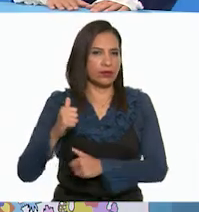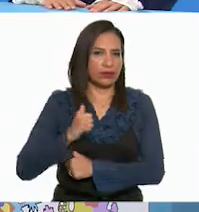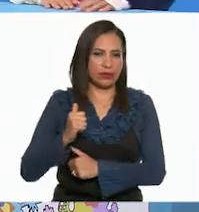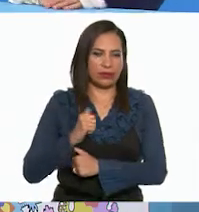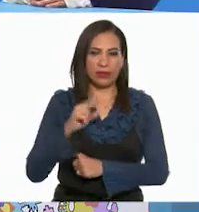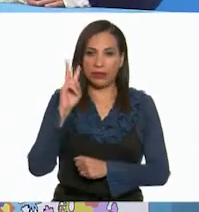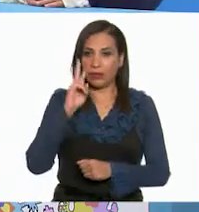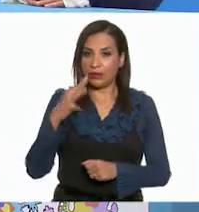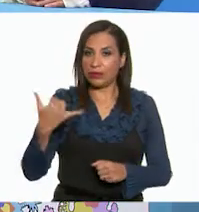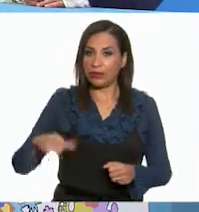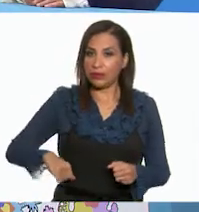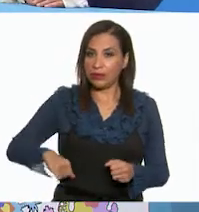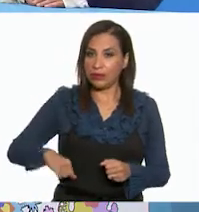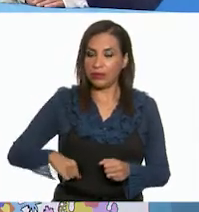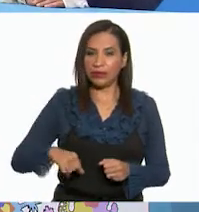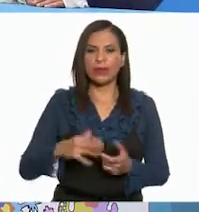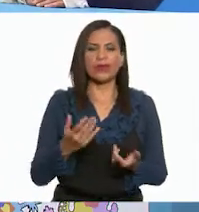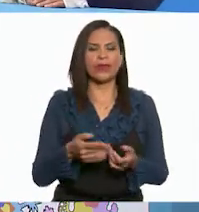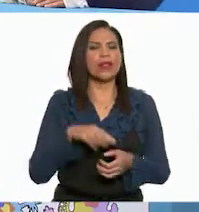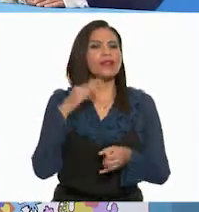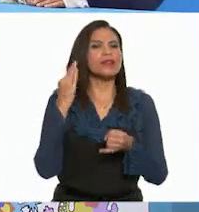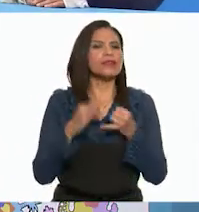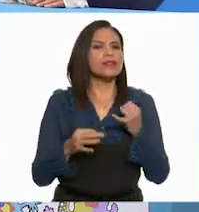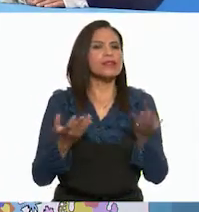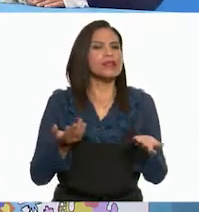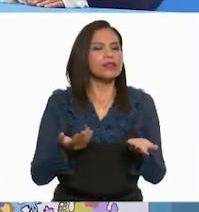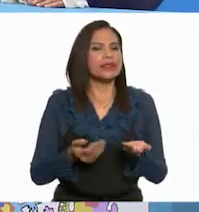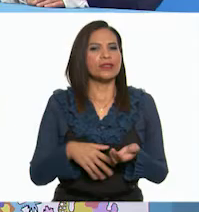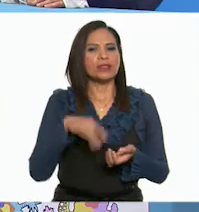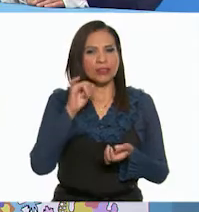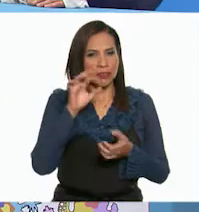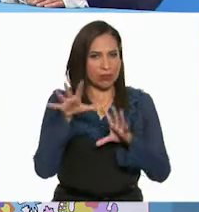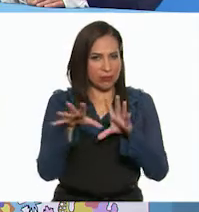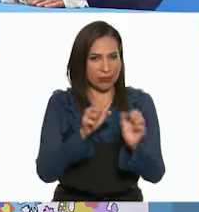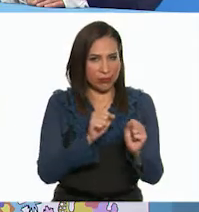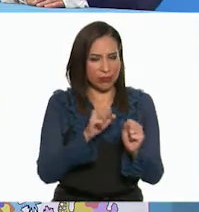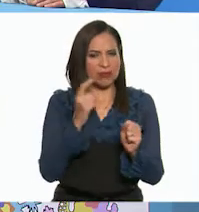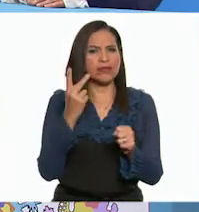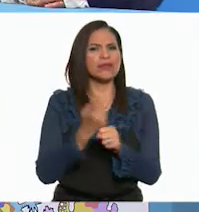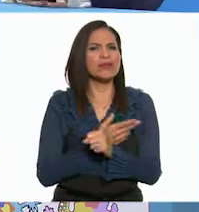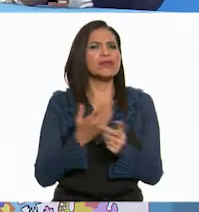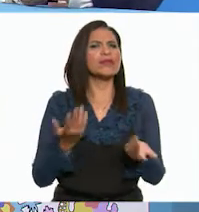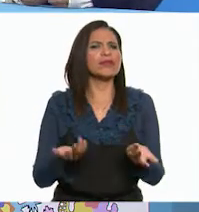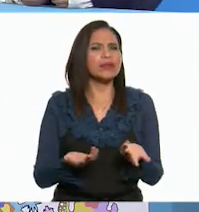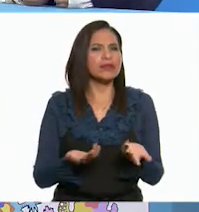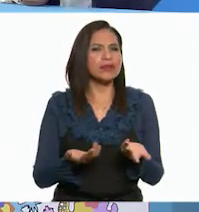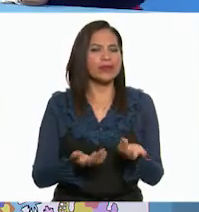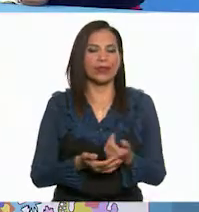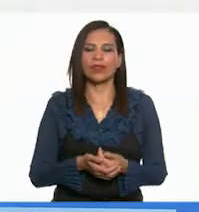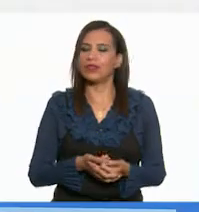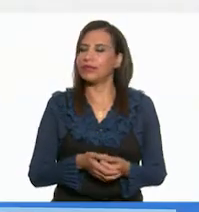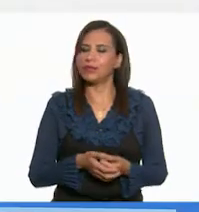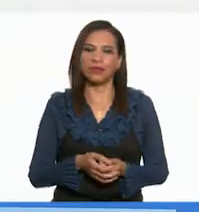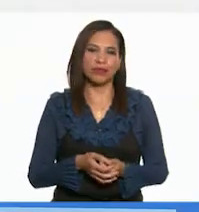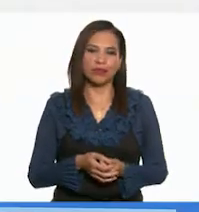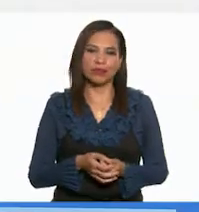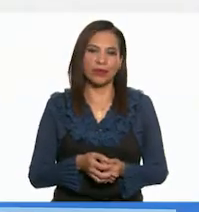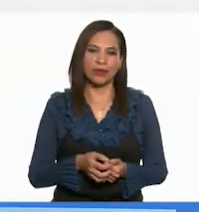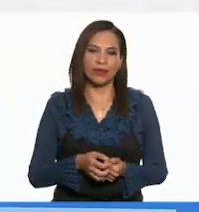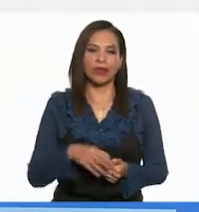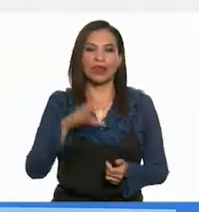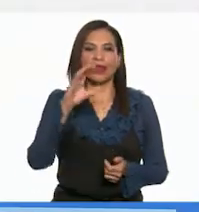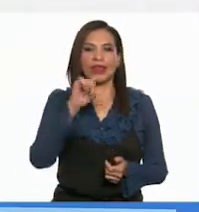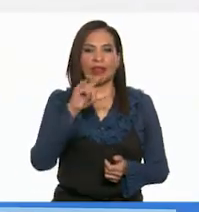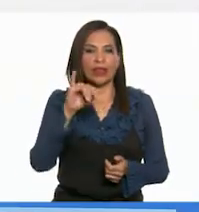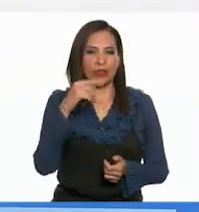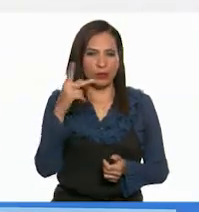¡Qué interesante! Y, a ver, ¿finalmente sí los capturaron o qué fue lo que pasó? Pues no. Calleja y